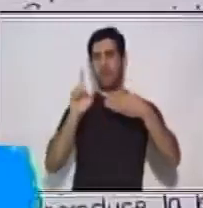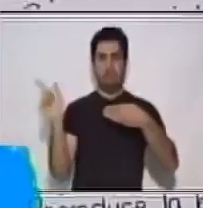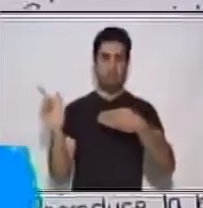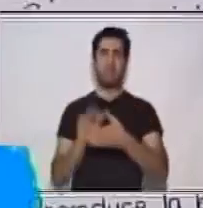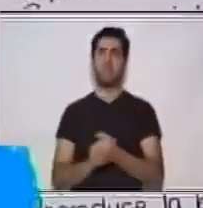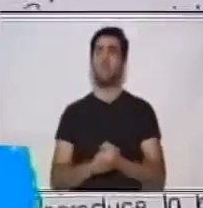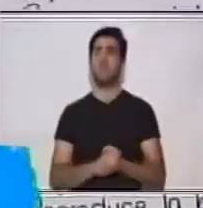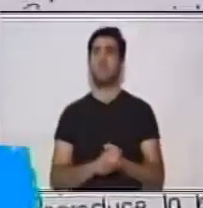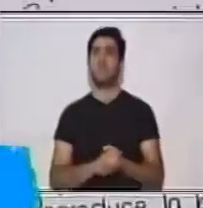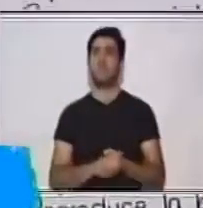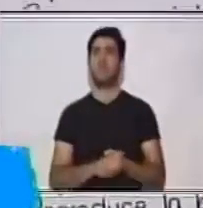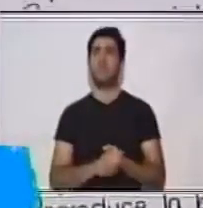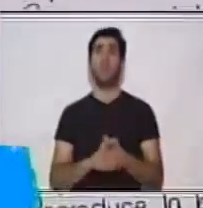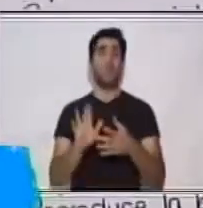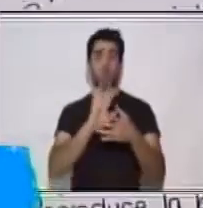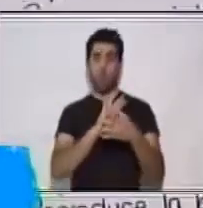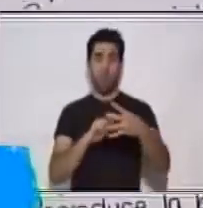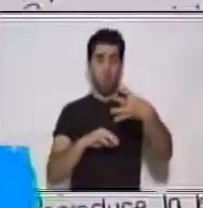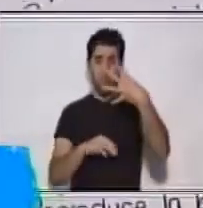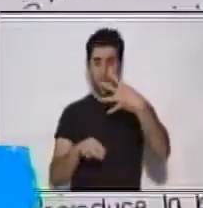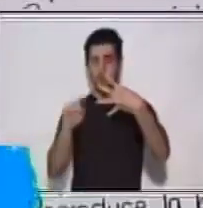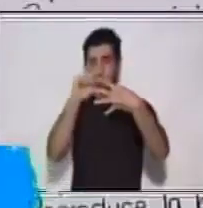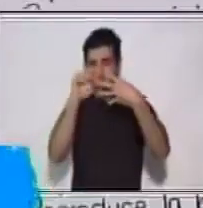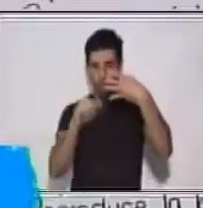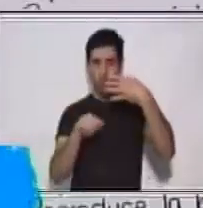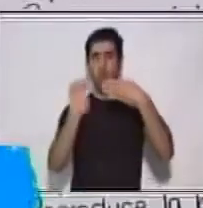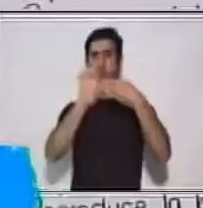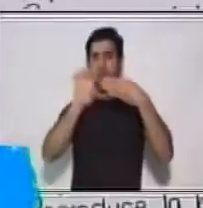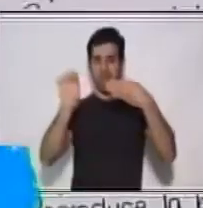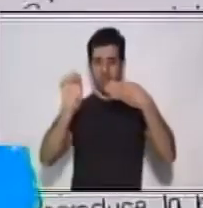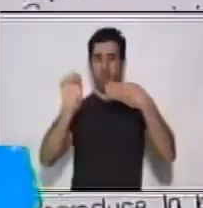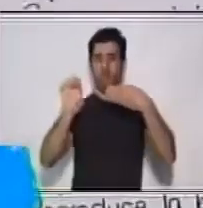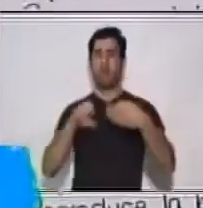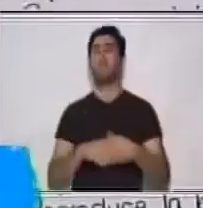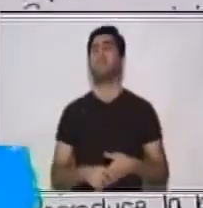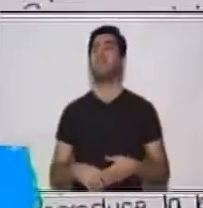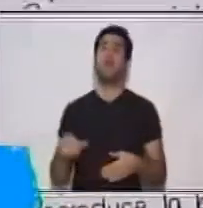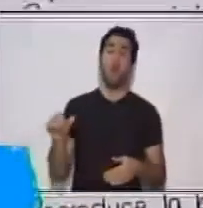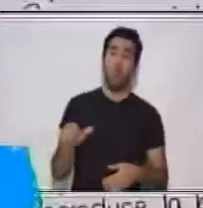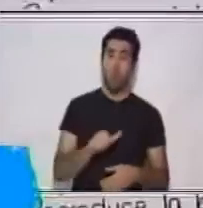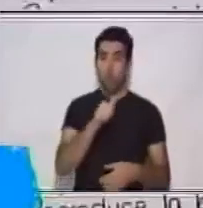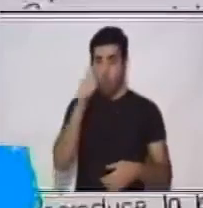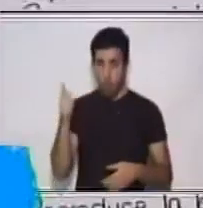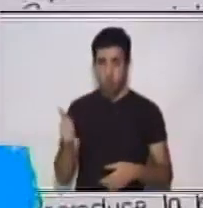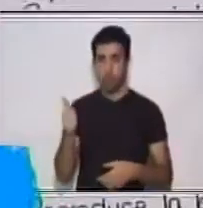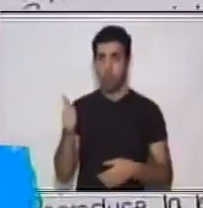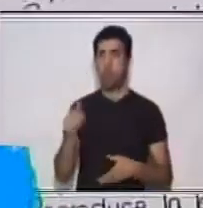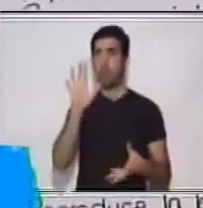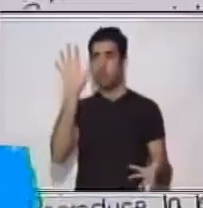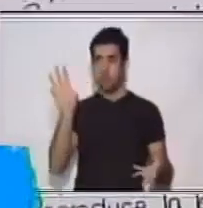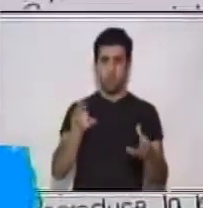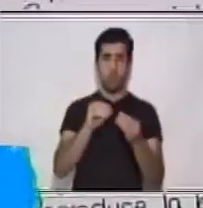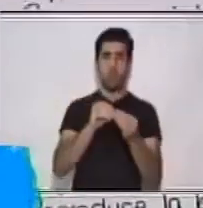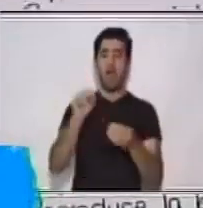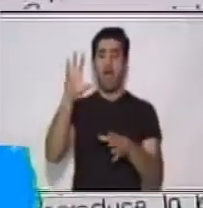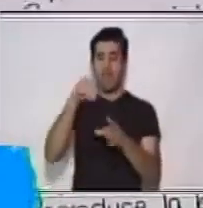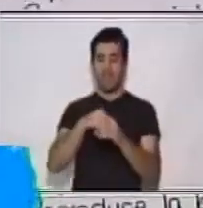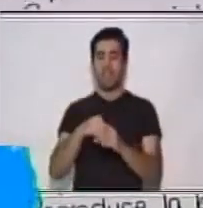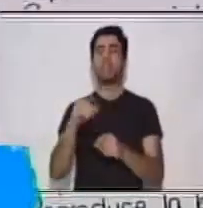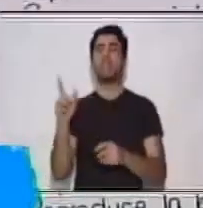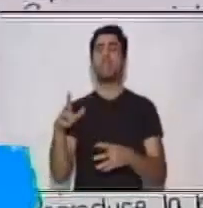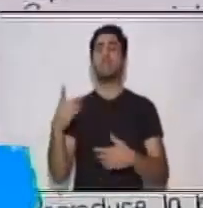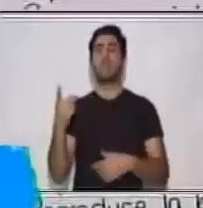conformadas únicamente por 4 versos. También otro de los elementos que están dentro de la poesía